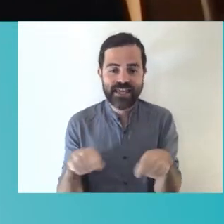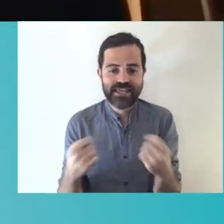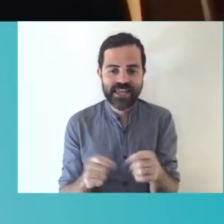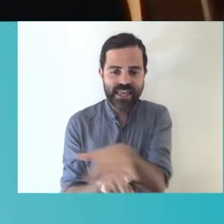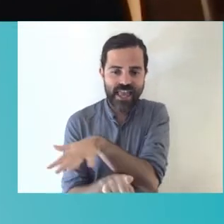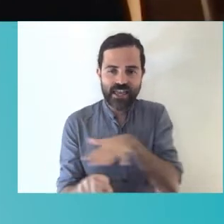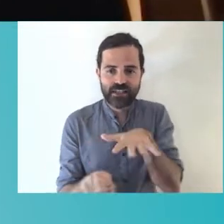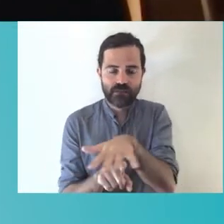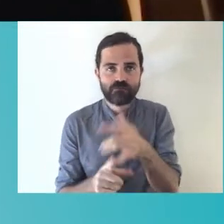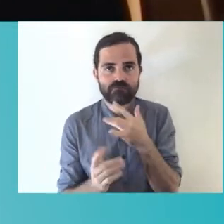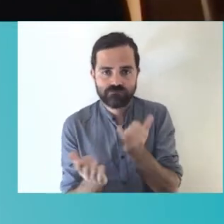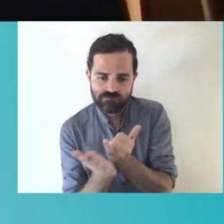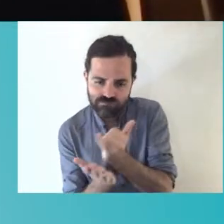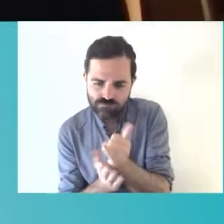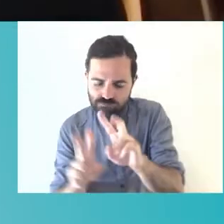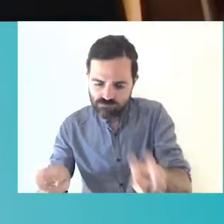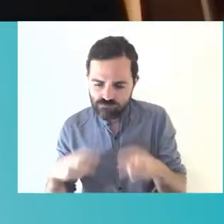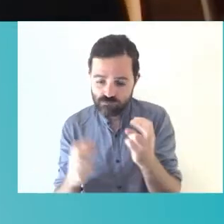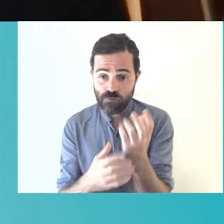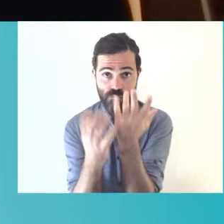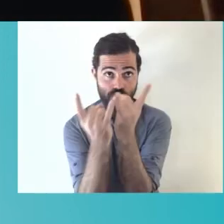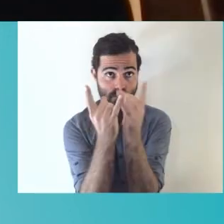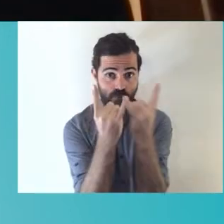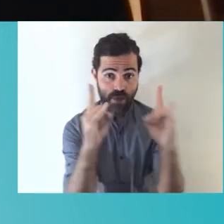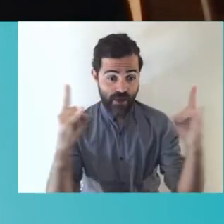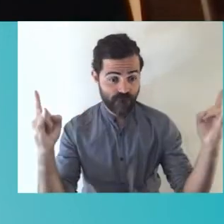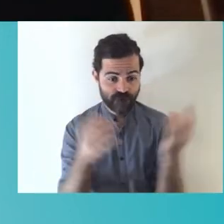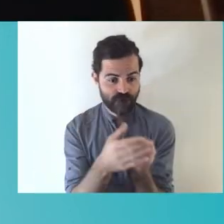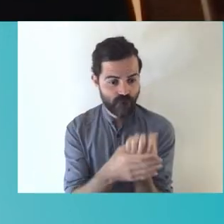regenerativa, reforestación y conservación forestal.